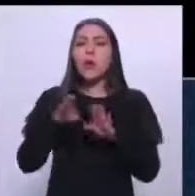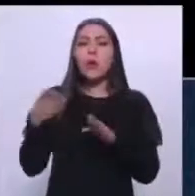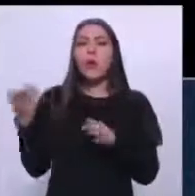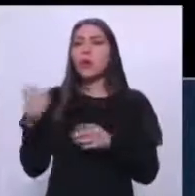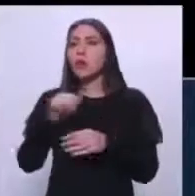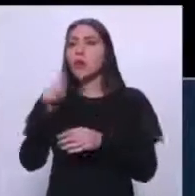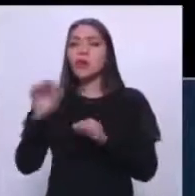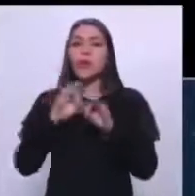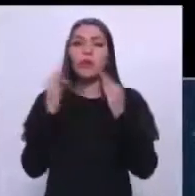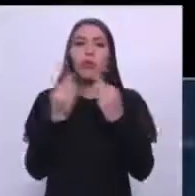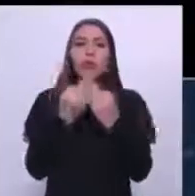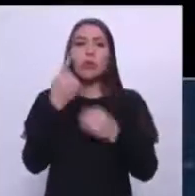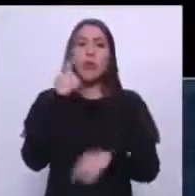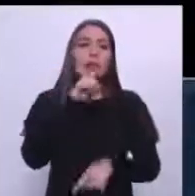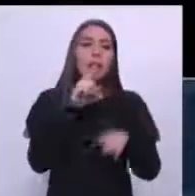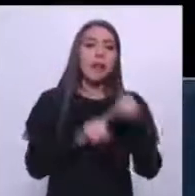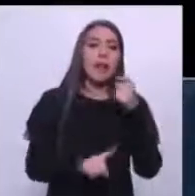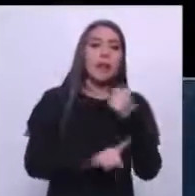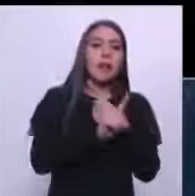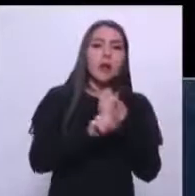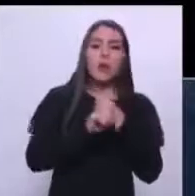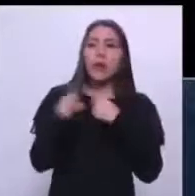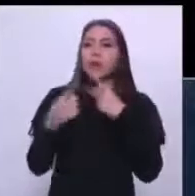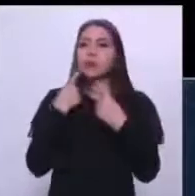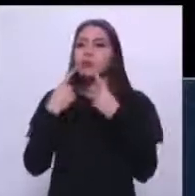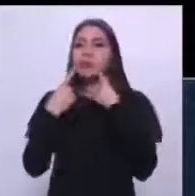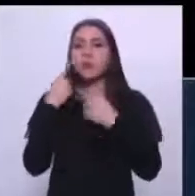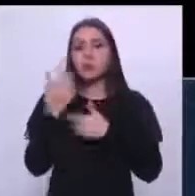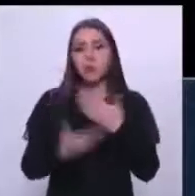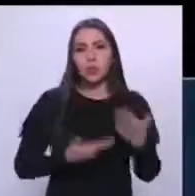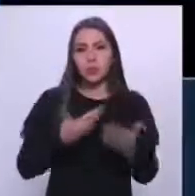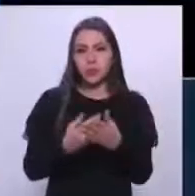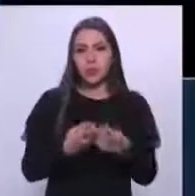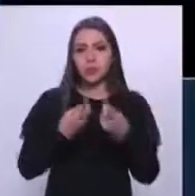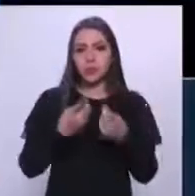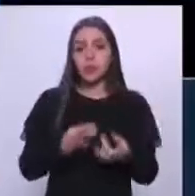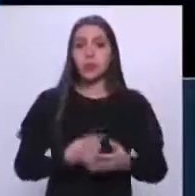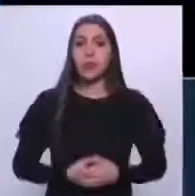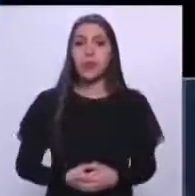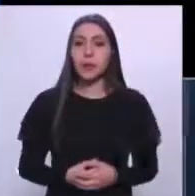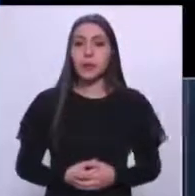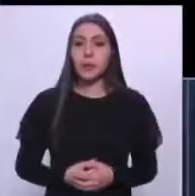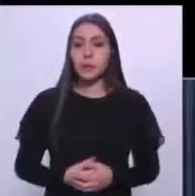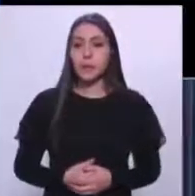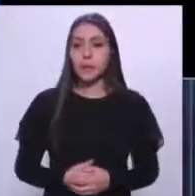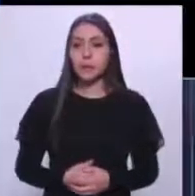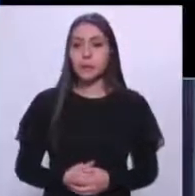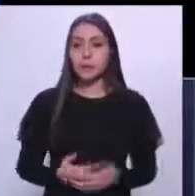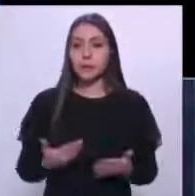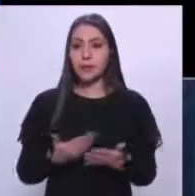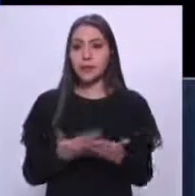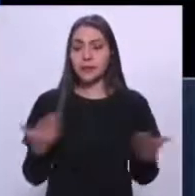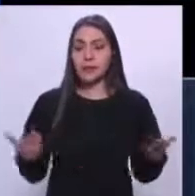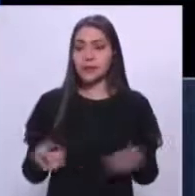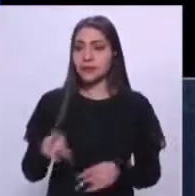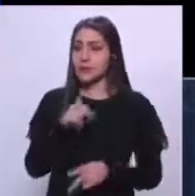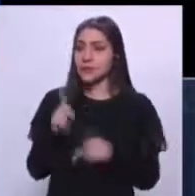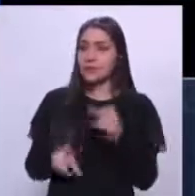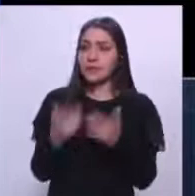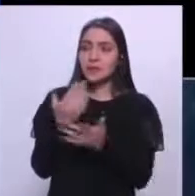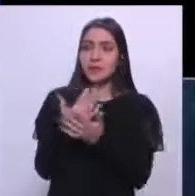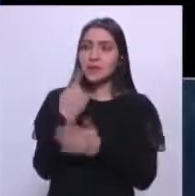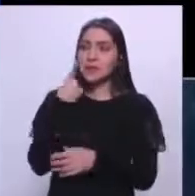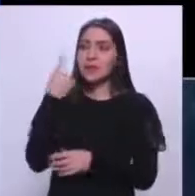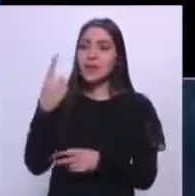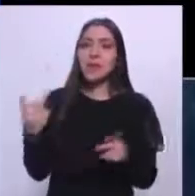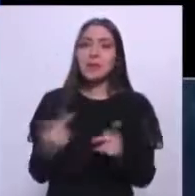suscitaron a partir de su propuesta. Pero bueno, diputado, entonces estaríamos pendientes de ver qué es lo que